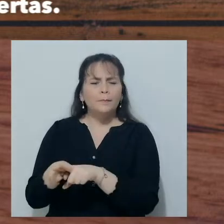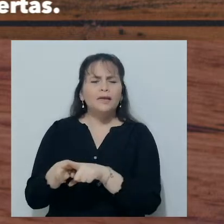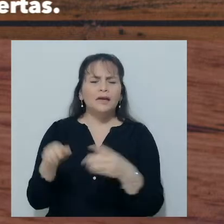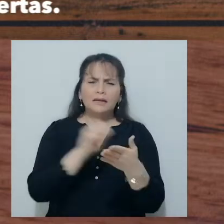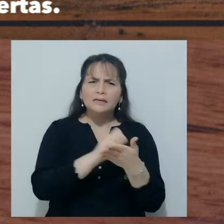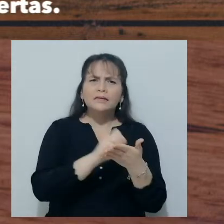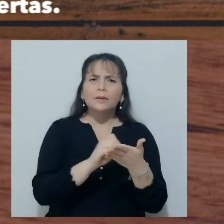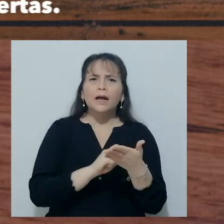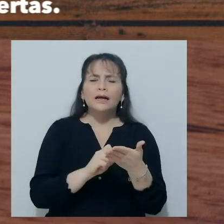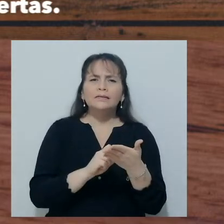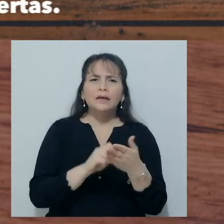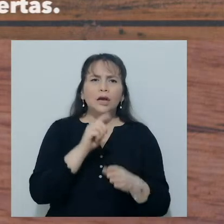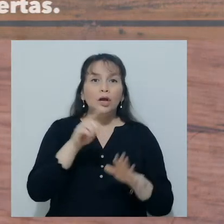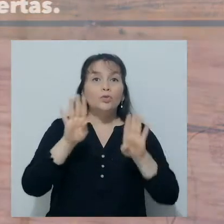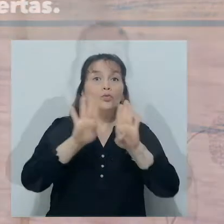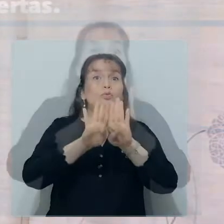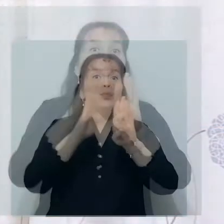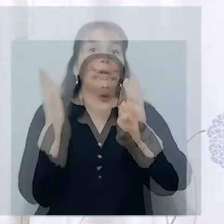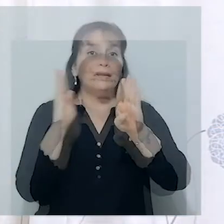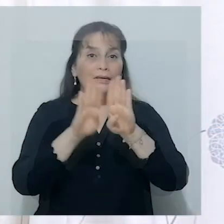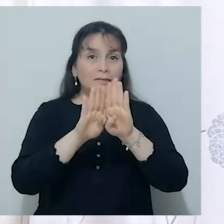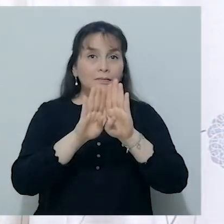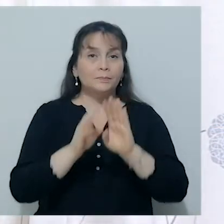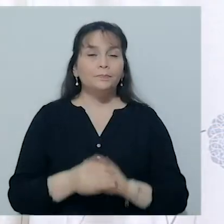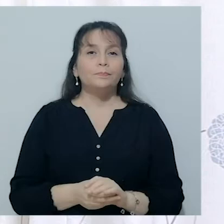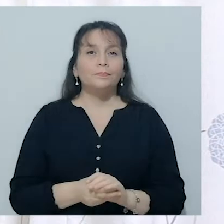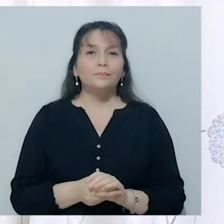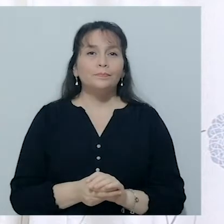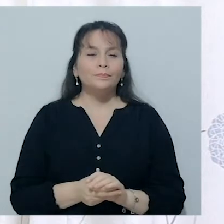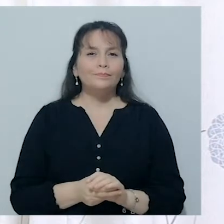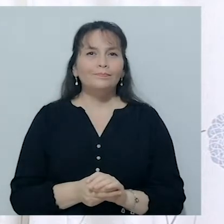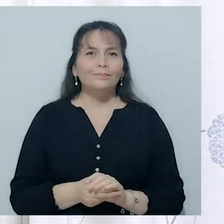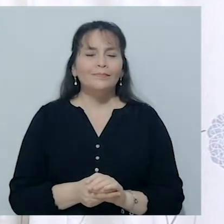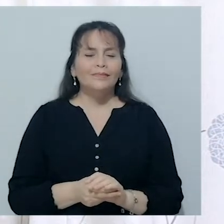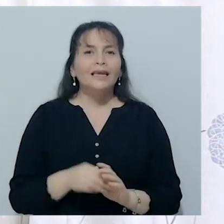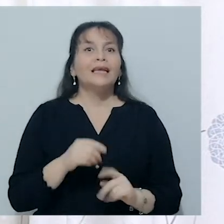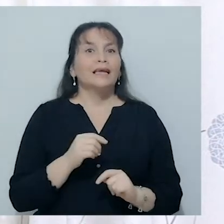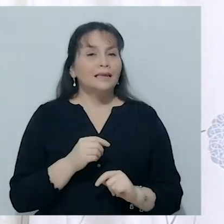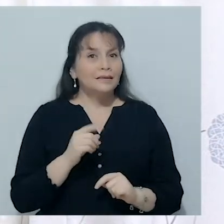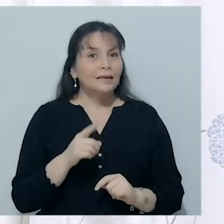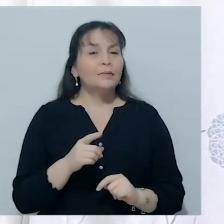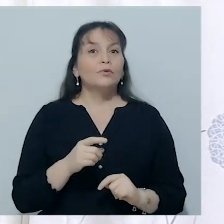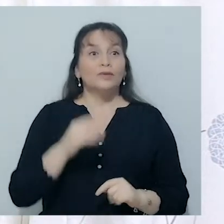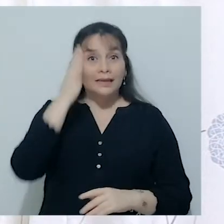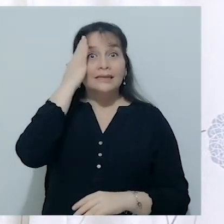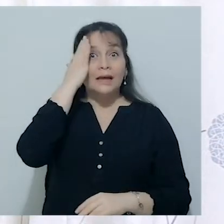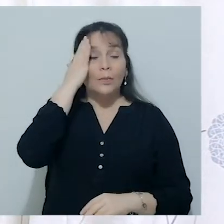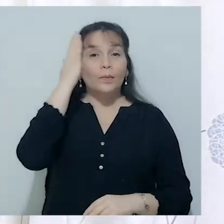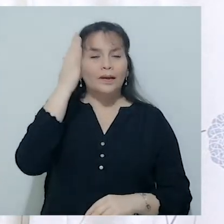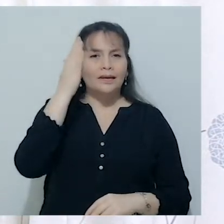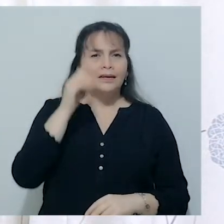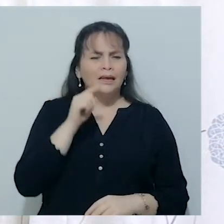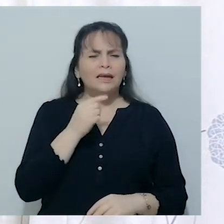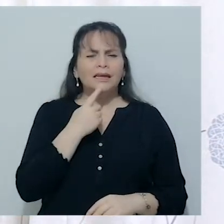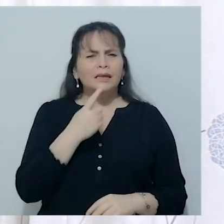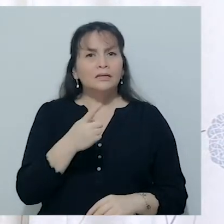las escribirás en tus puertas. Creo que tenemos que tomar conciencia de lo que